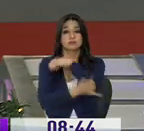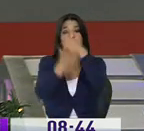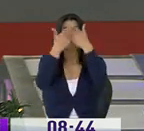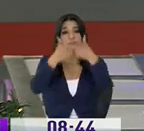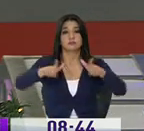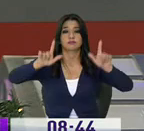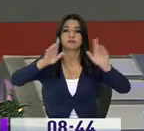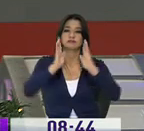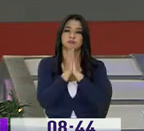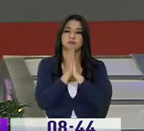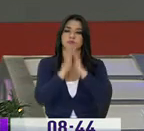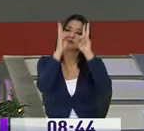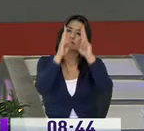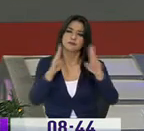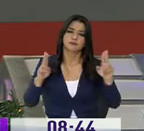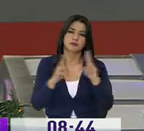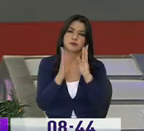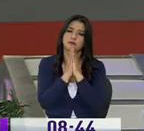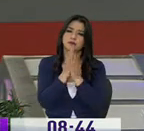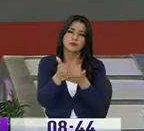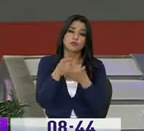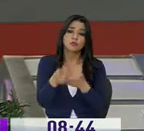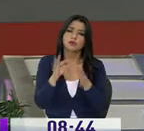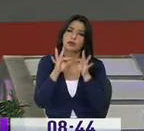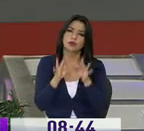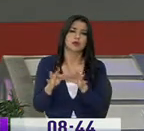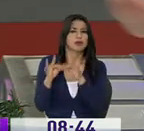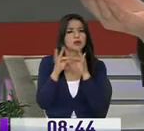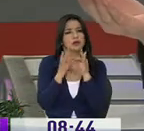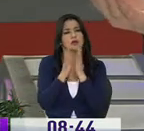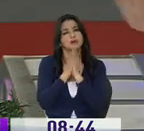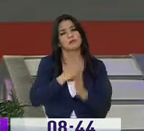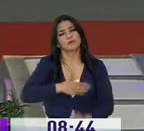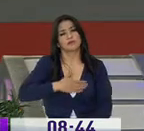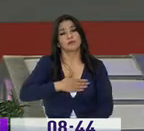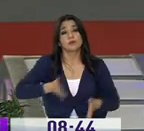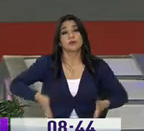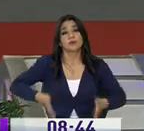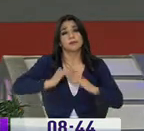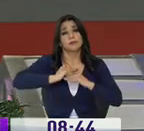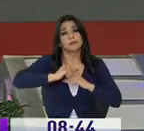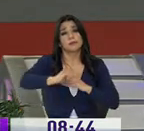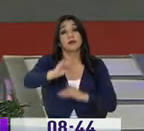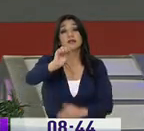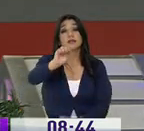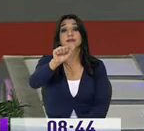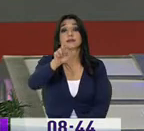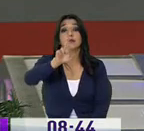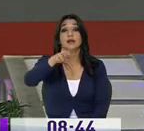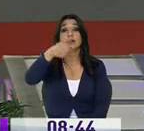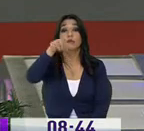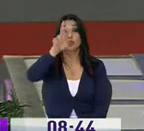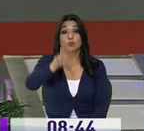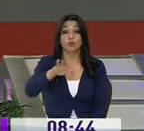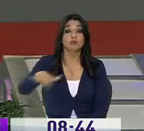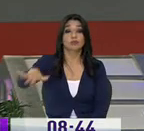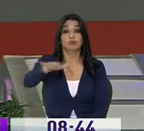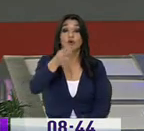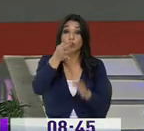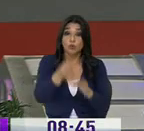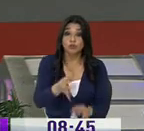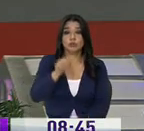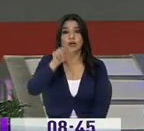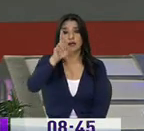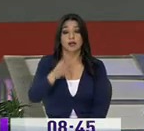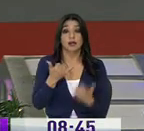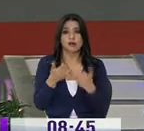Libertad, por Navidad, ven arreglando eso y ven arreglando, por Dios, esa vía. Saraguro se llama la calle, me acordé porque hoy día